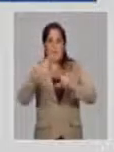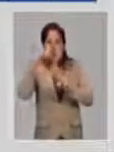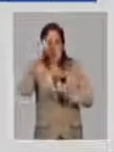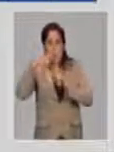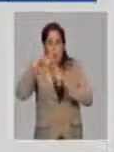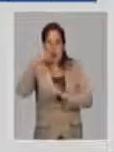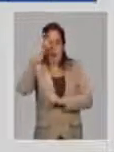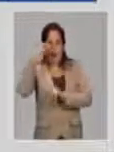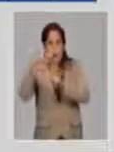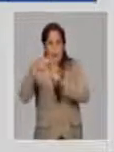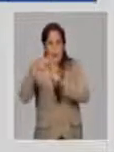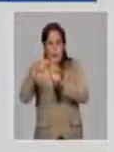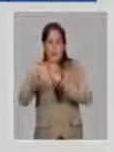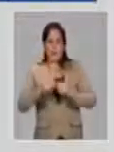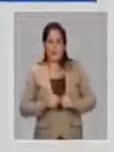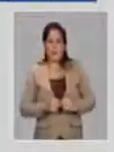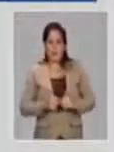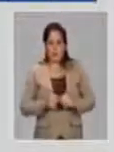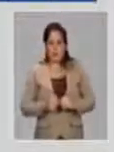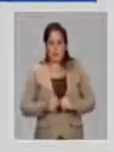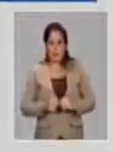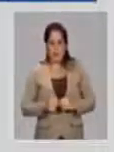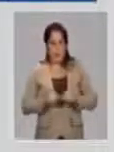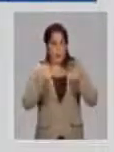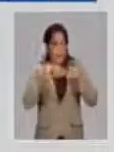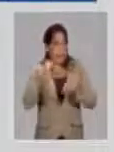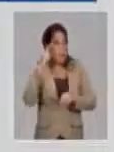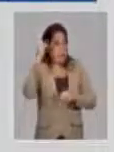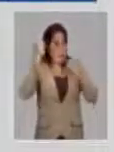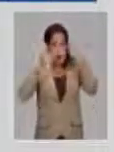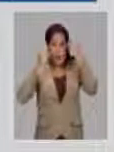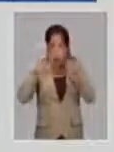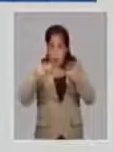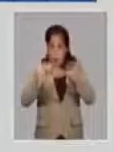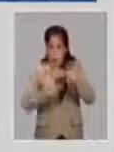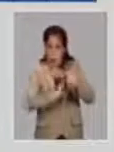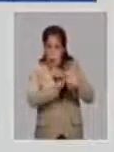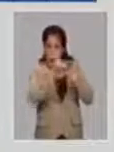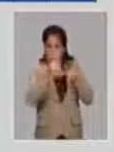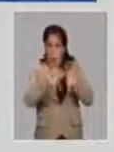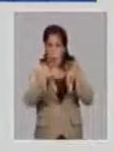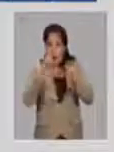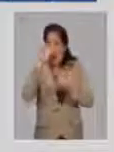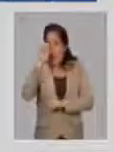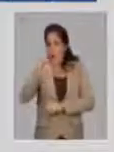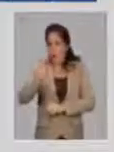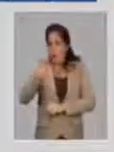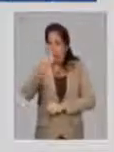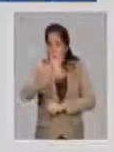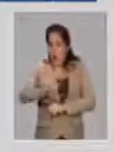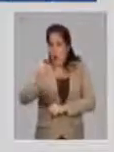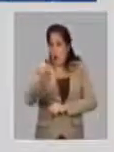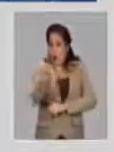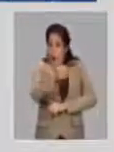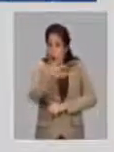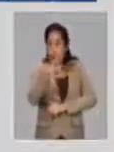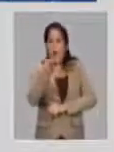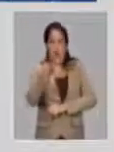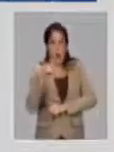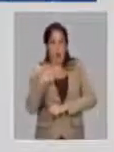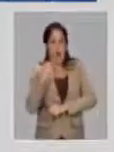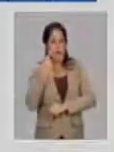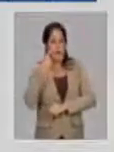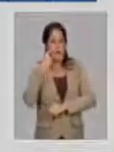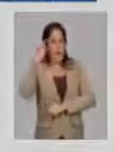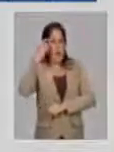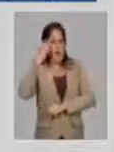hemos llamado Soberana Plus. Y pensando provisoriamente en las cepas que están Y apareciendo, pensando en ¿no? las cepas que también se conectan con esta lógica y también lo vamos a